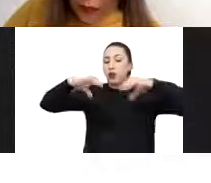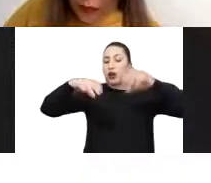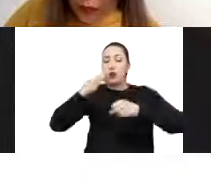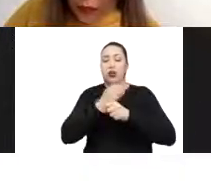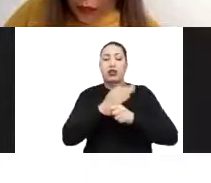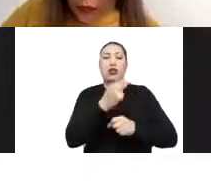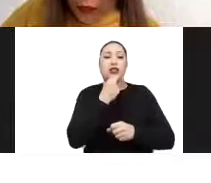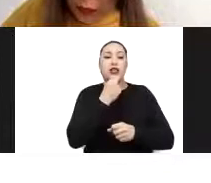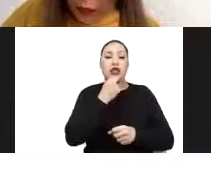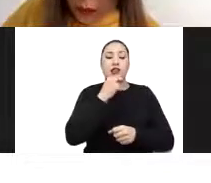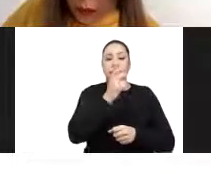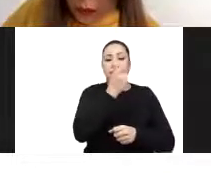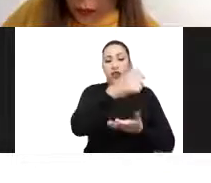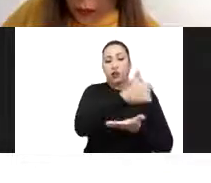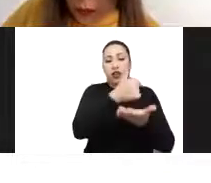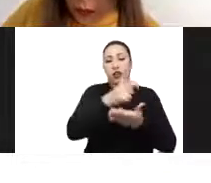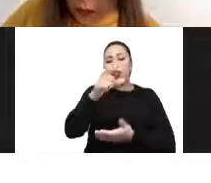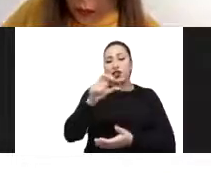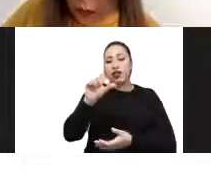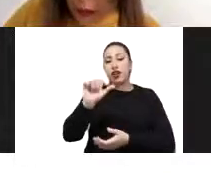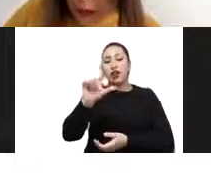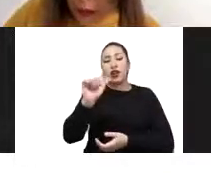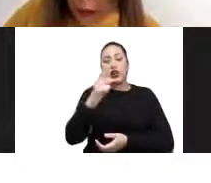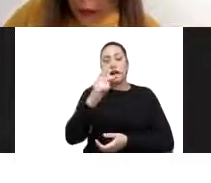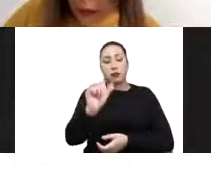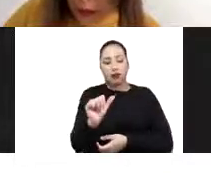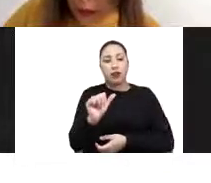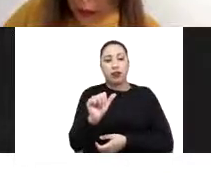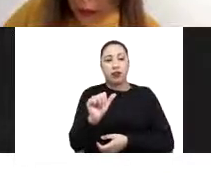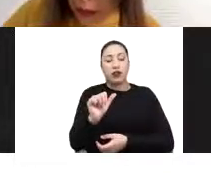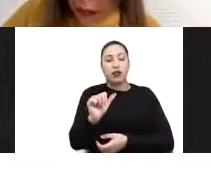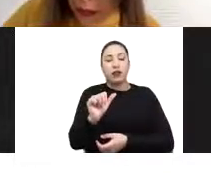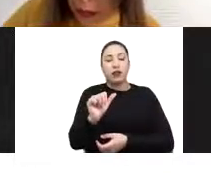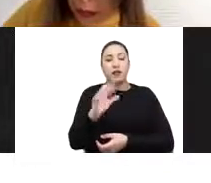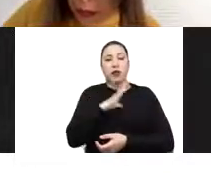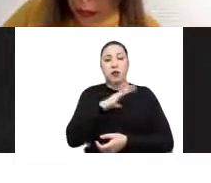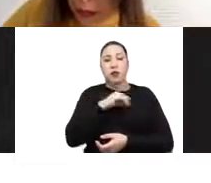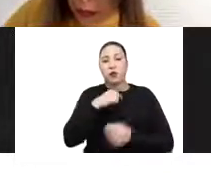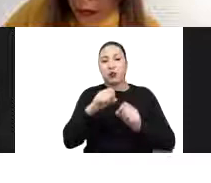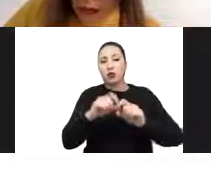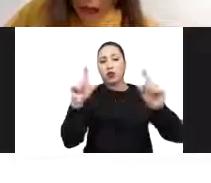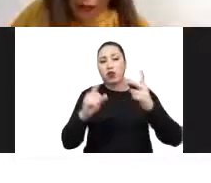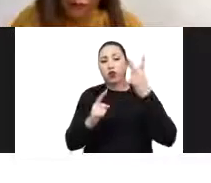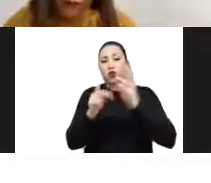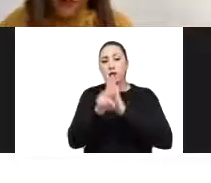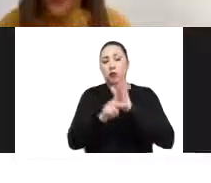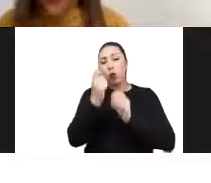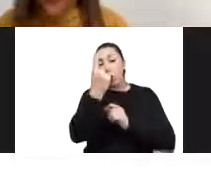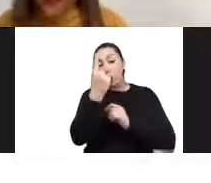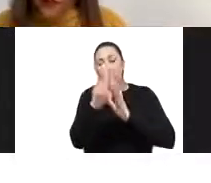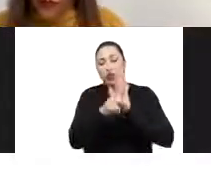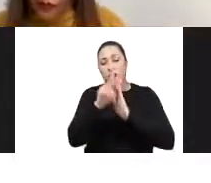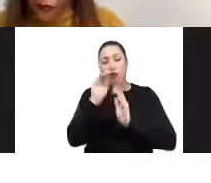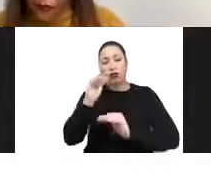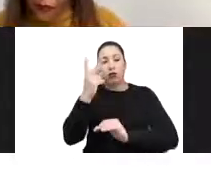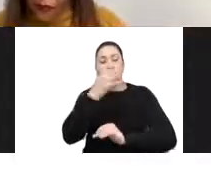en la ciudad. Y bueno, no sé, tenía un video de 2 minutos que yo creo que es muy importante que lo vean, porque